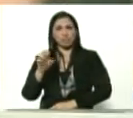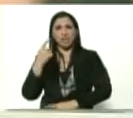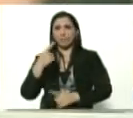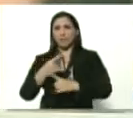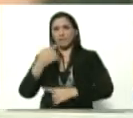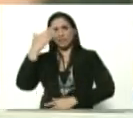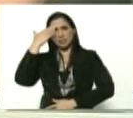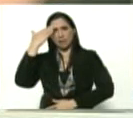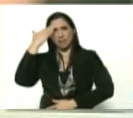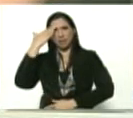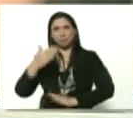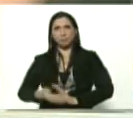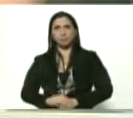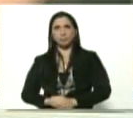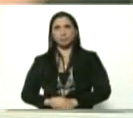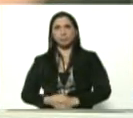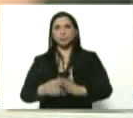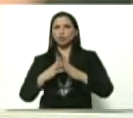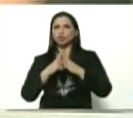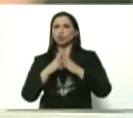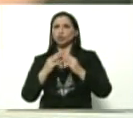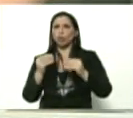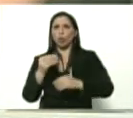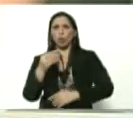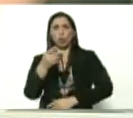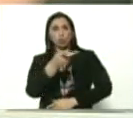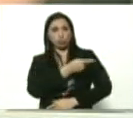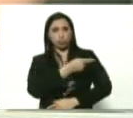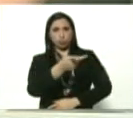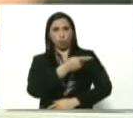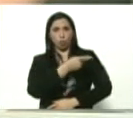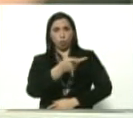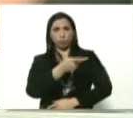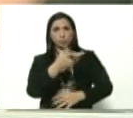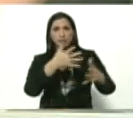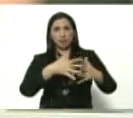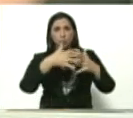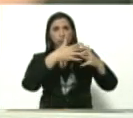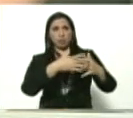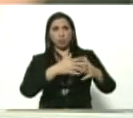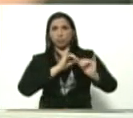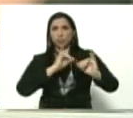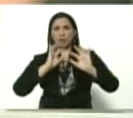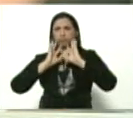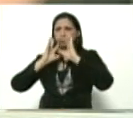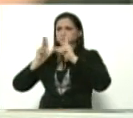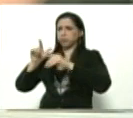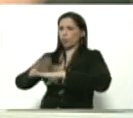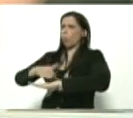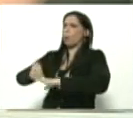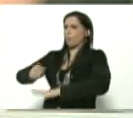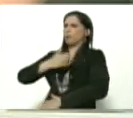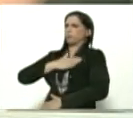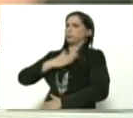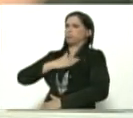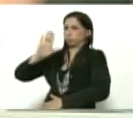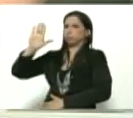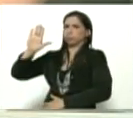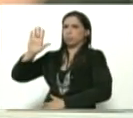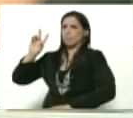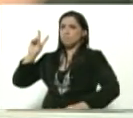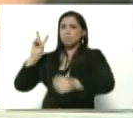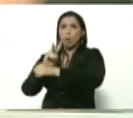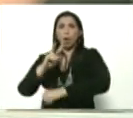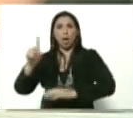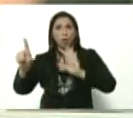saber es que estos dos estadounidenses están convictos y confesos, han confesado sus culpas, han violado la